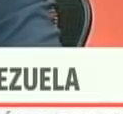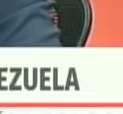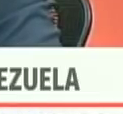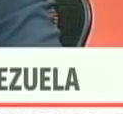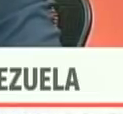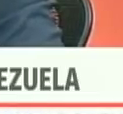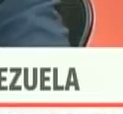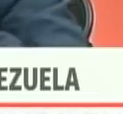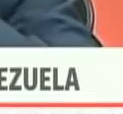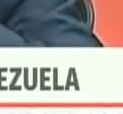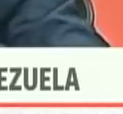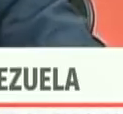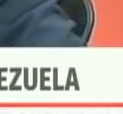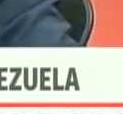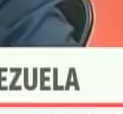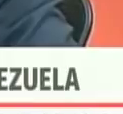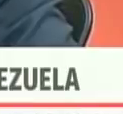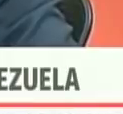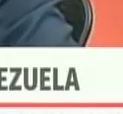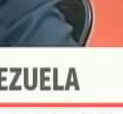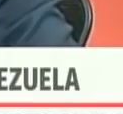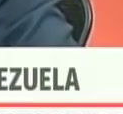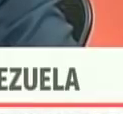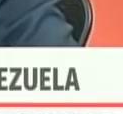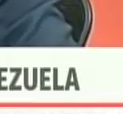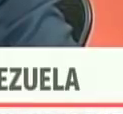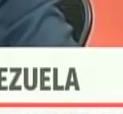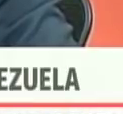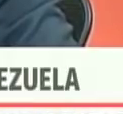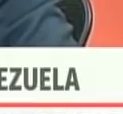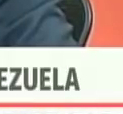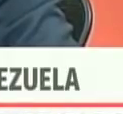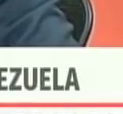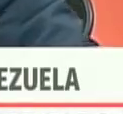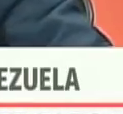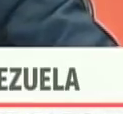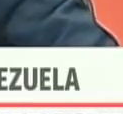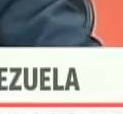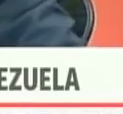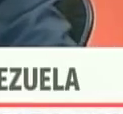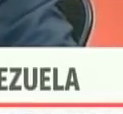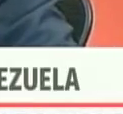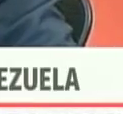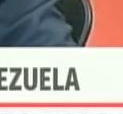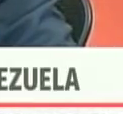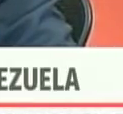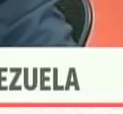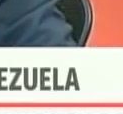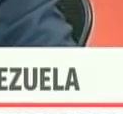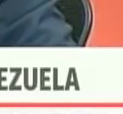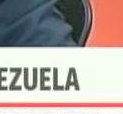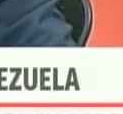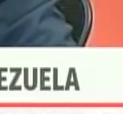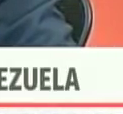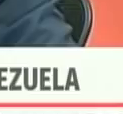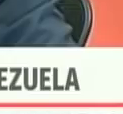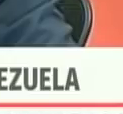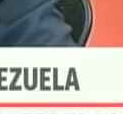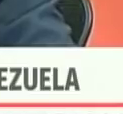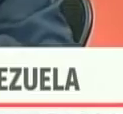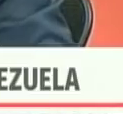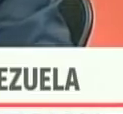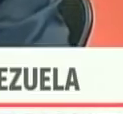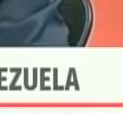puede pagar su merienda en la cantina de manera digital. Estas son herramientas que el banco hoy pone a